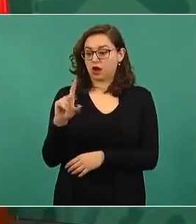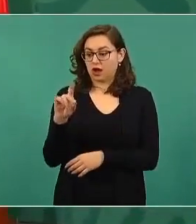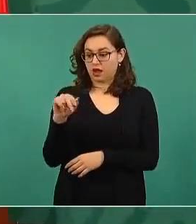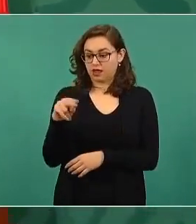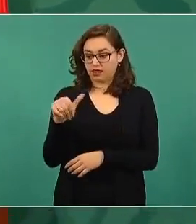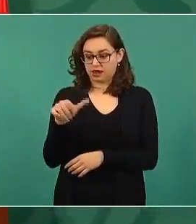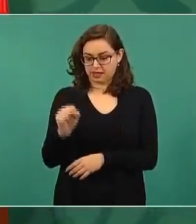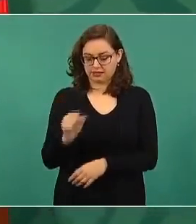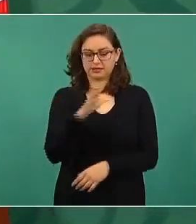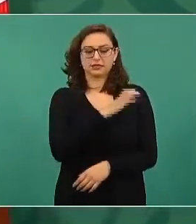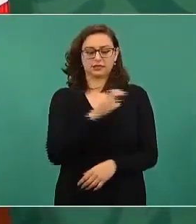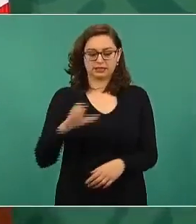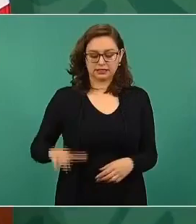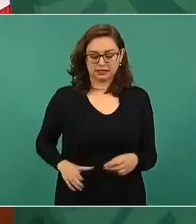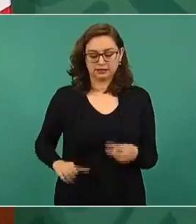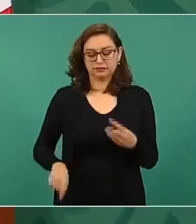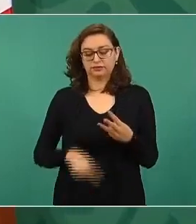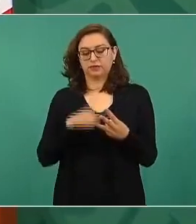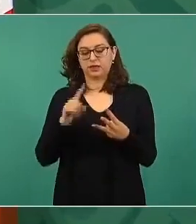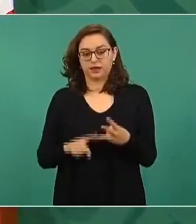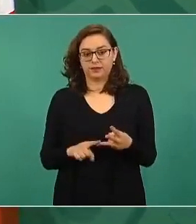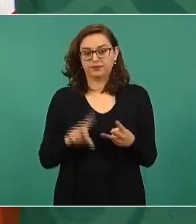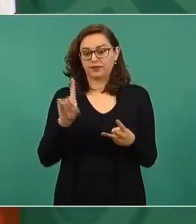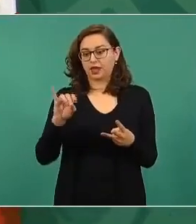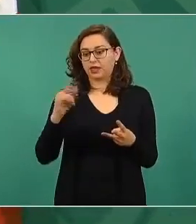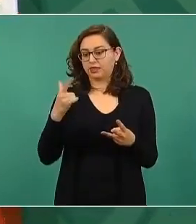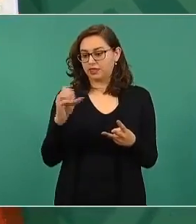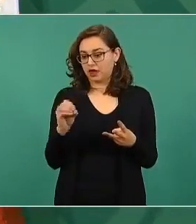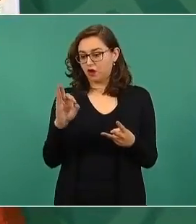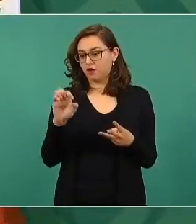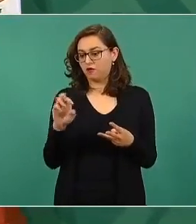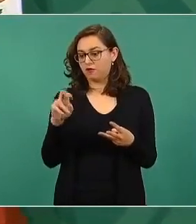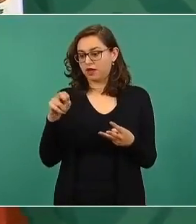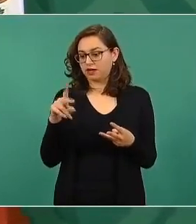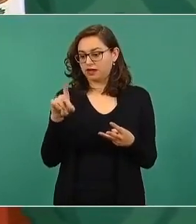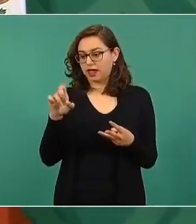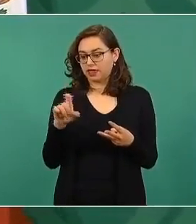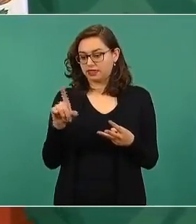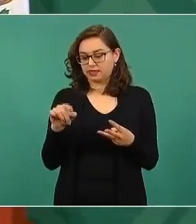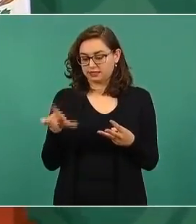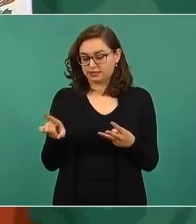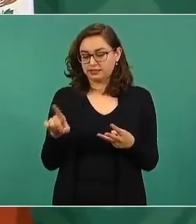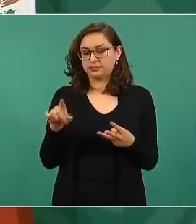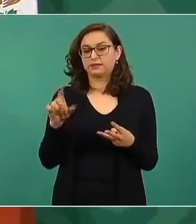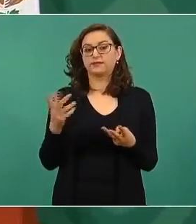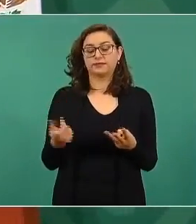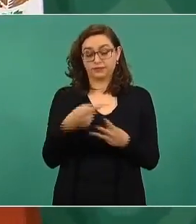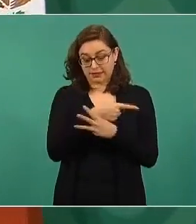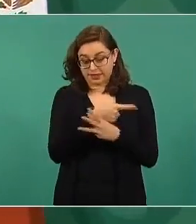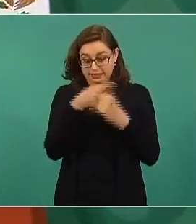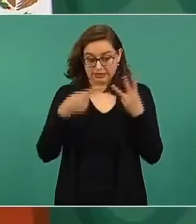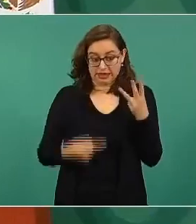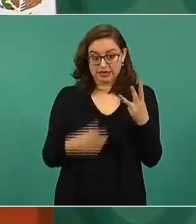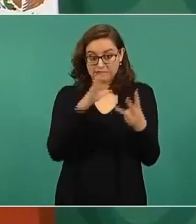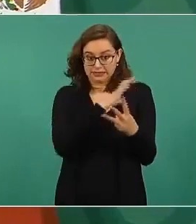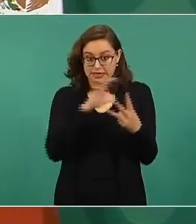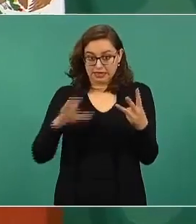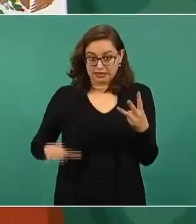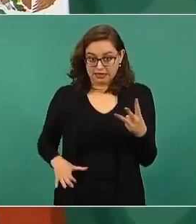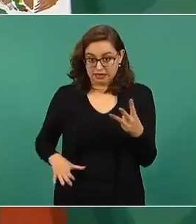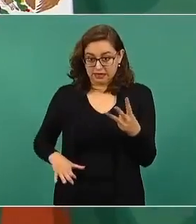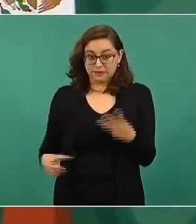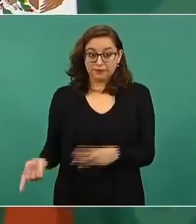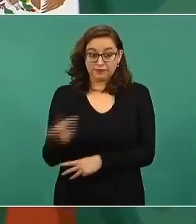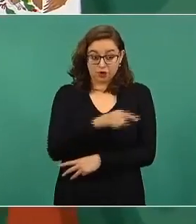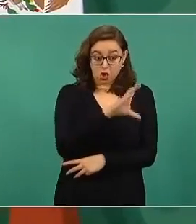y el candidato Diego Fernández de Ceballos. Tres candidatos. Después del